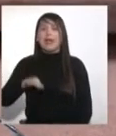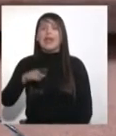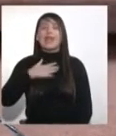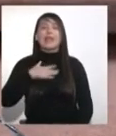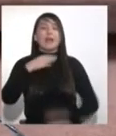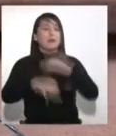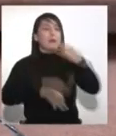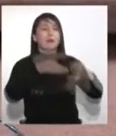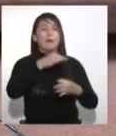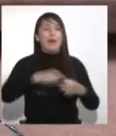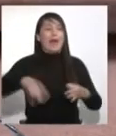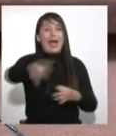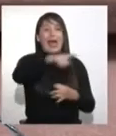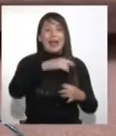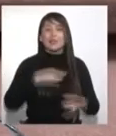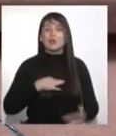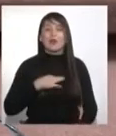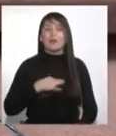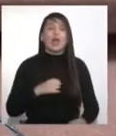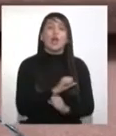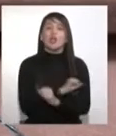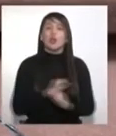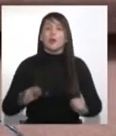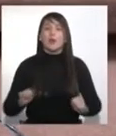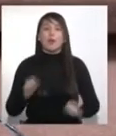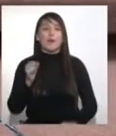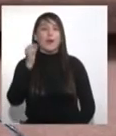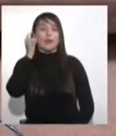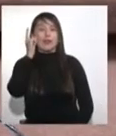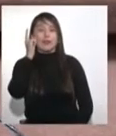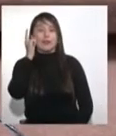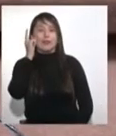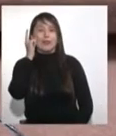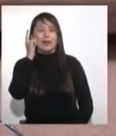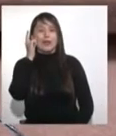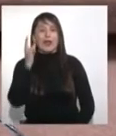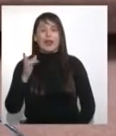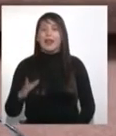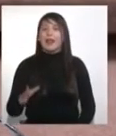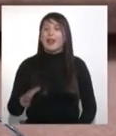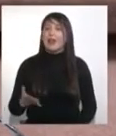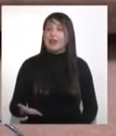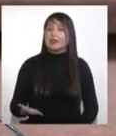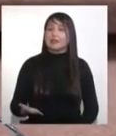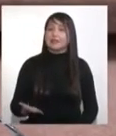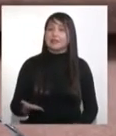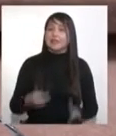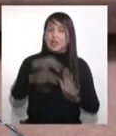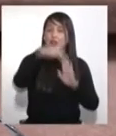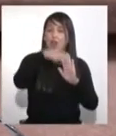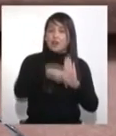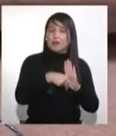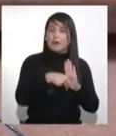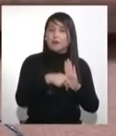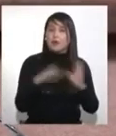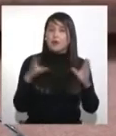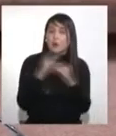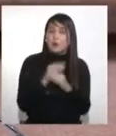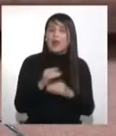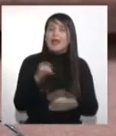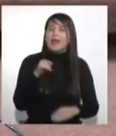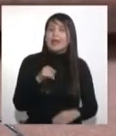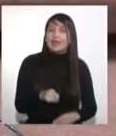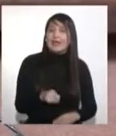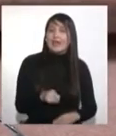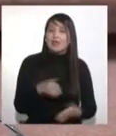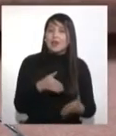ciudadanía de que no podemos interpretar inadecuadamente las normas por oscuros intereses y que ello impediría